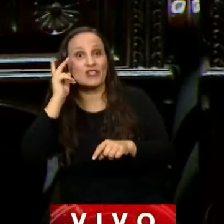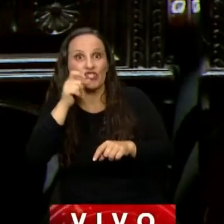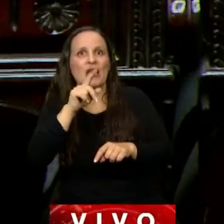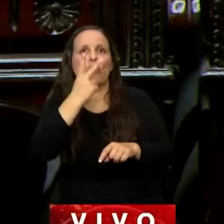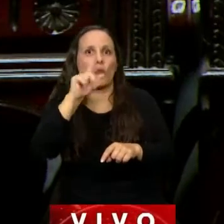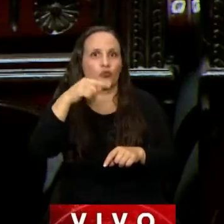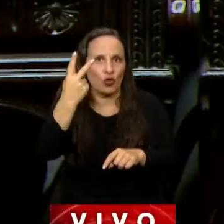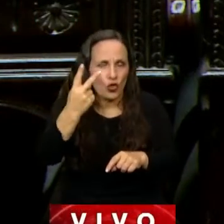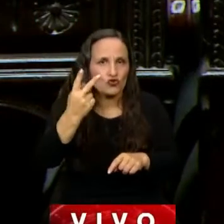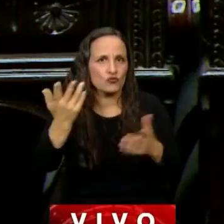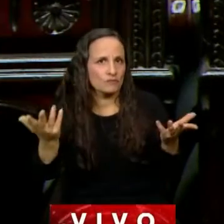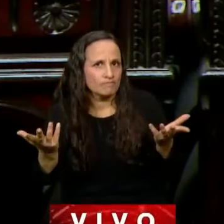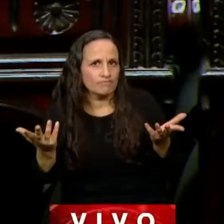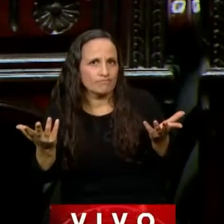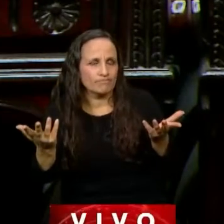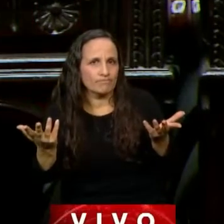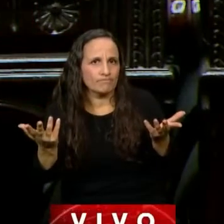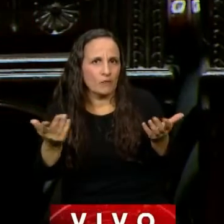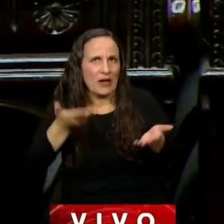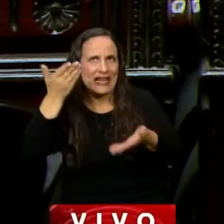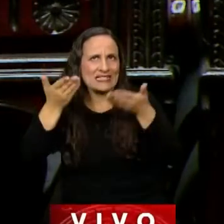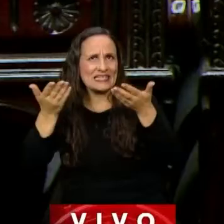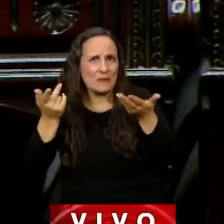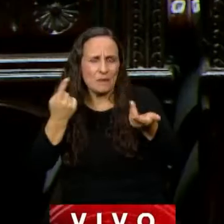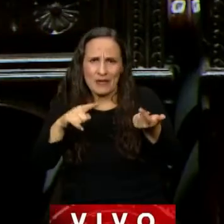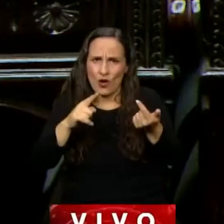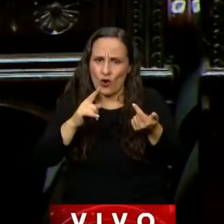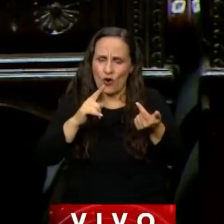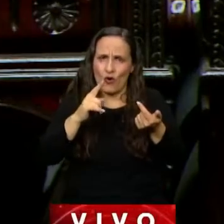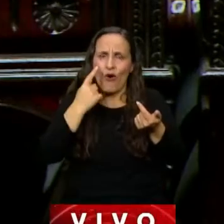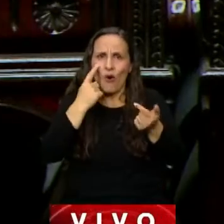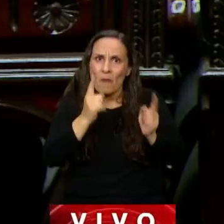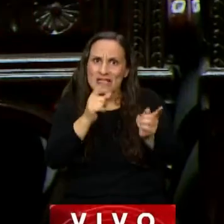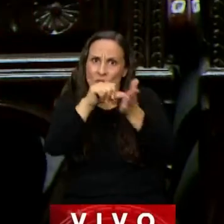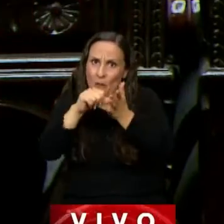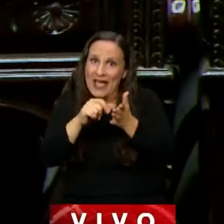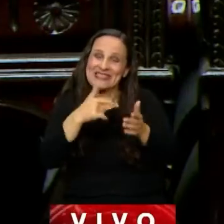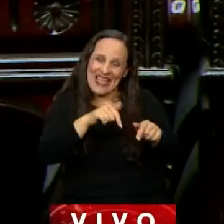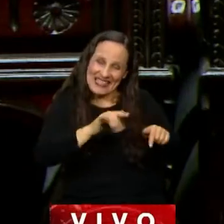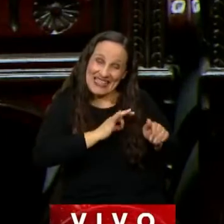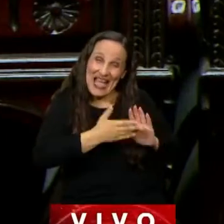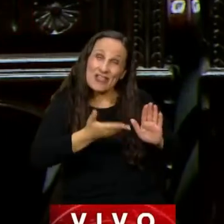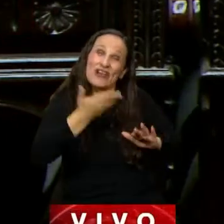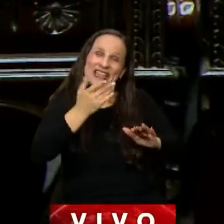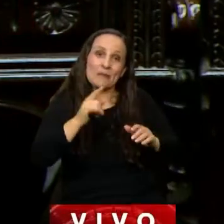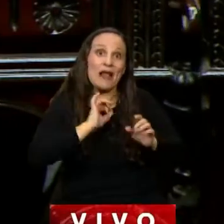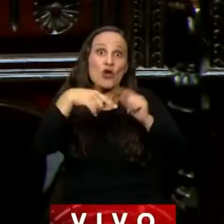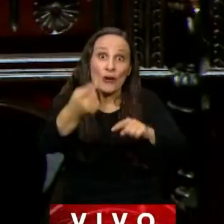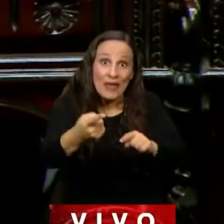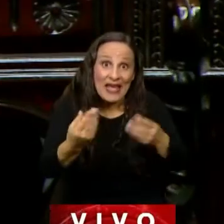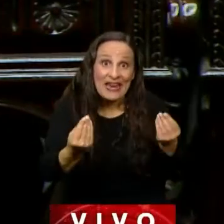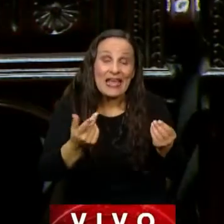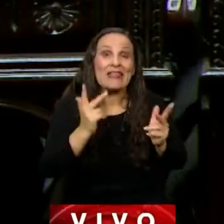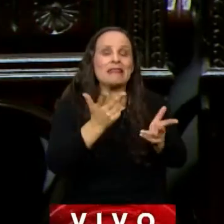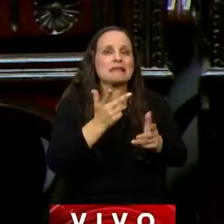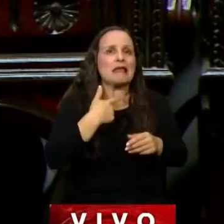Y que cuando lo miramos con los pronósticos para el 2023 de esos mismos organismos, para la Argentina